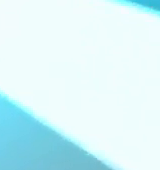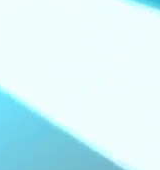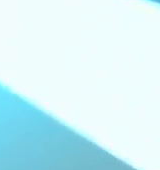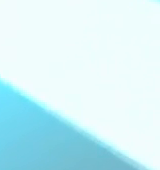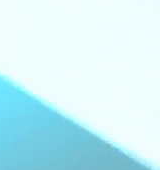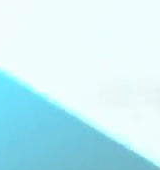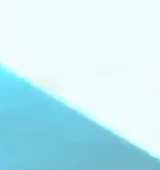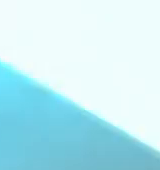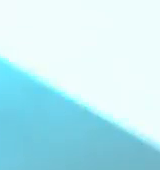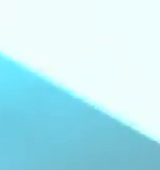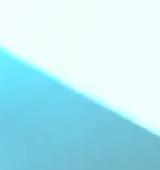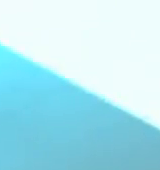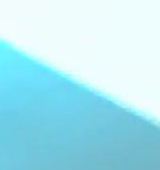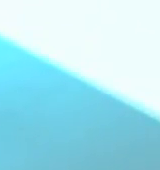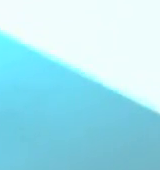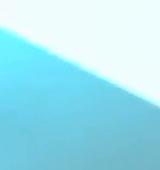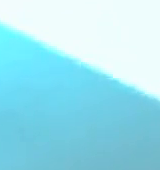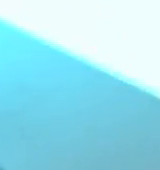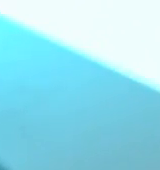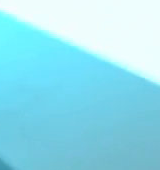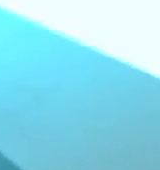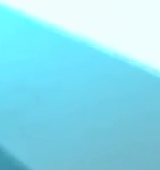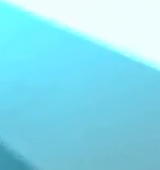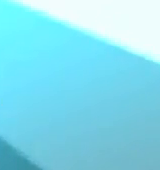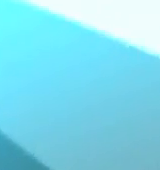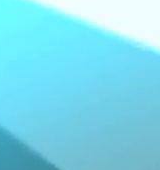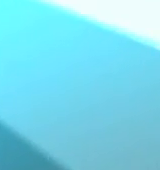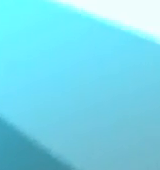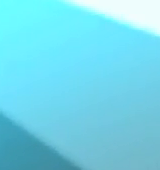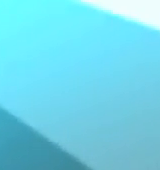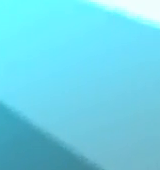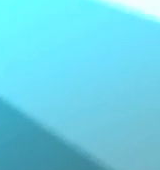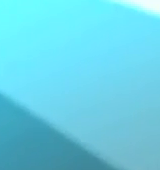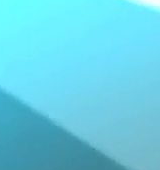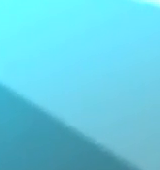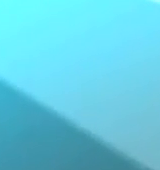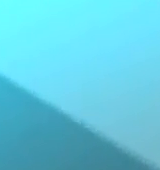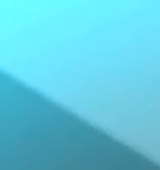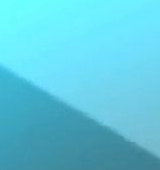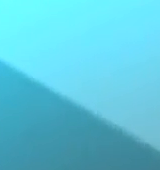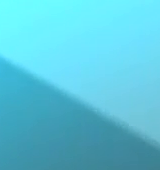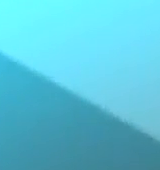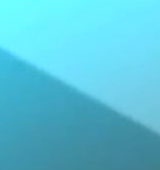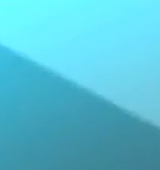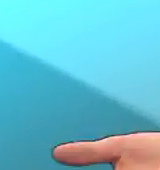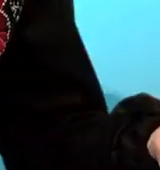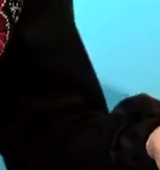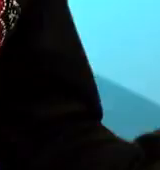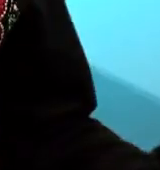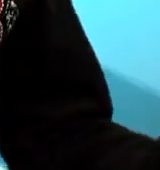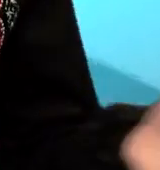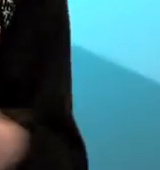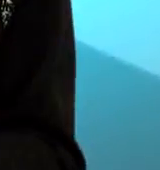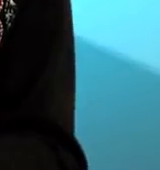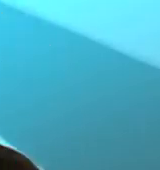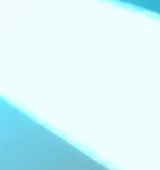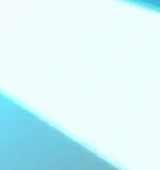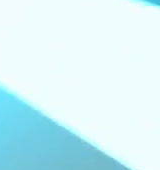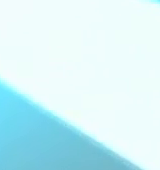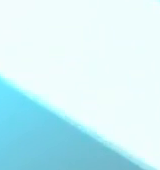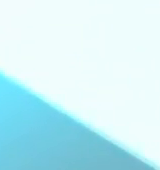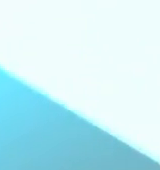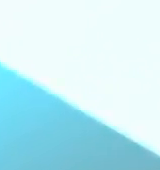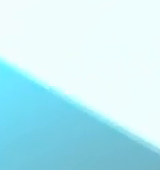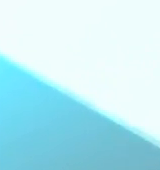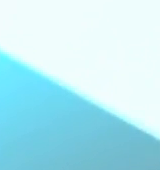sienten bien o ustedes creen que están seguros, pasen el resto de su vida en la cárcel por haber atropellado a alguien o haber matado a alguien? Si